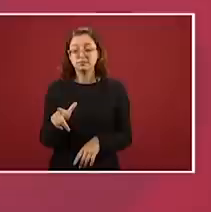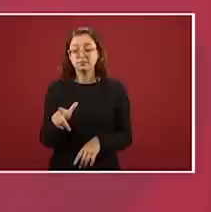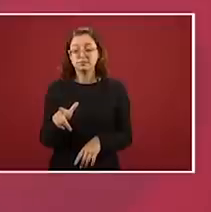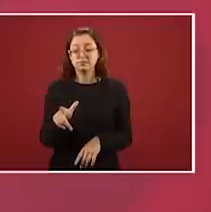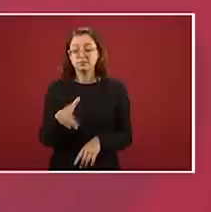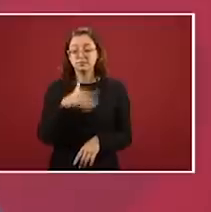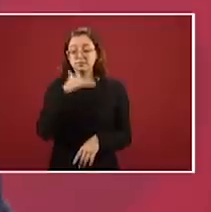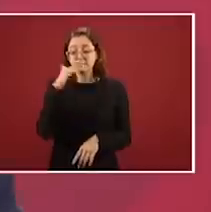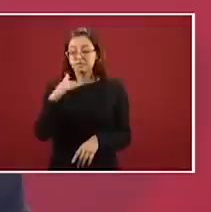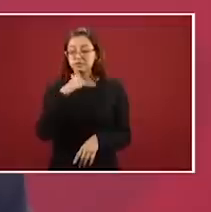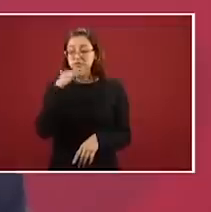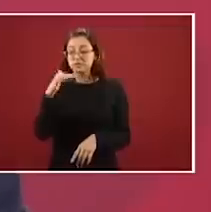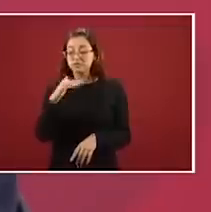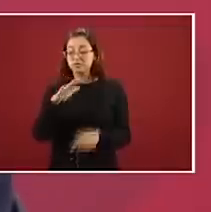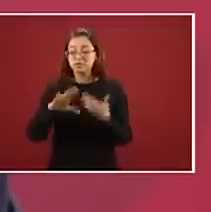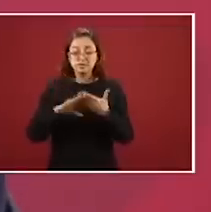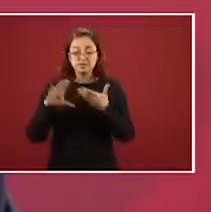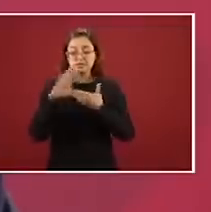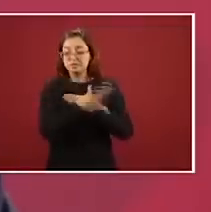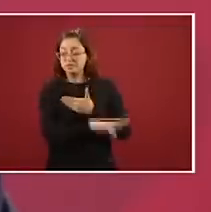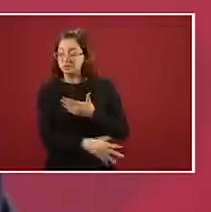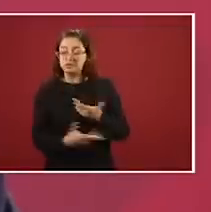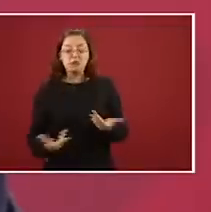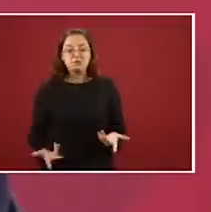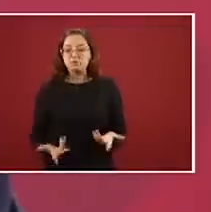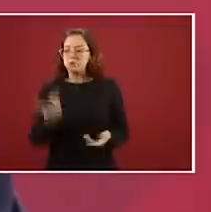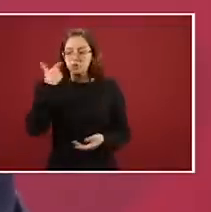con estas lacras.